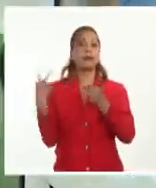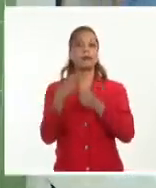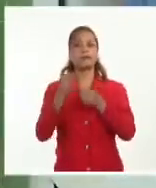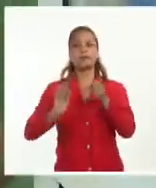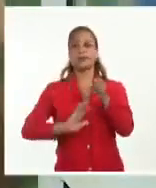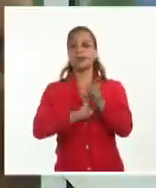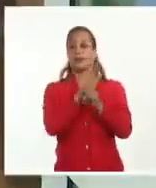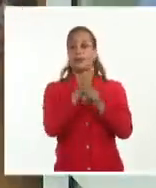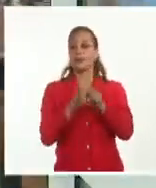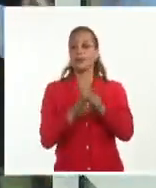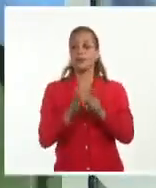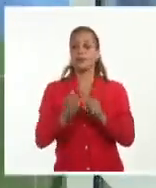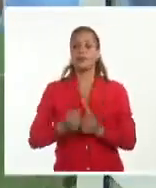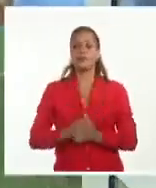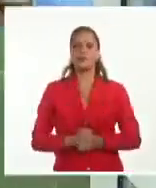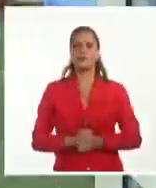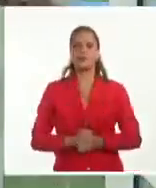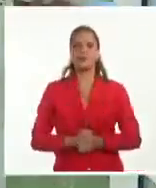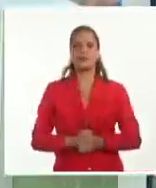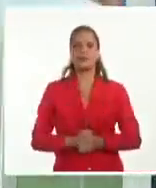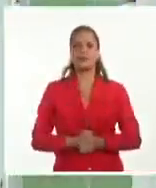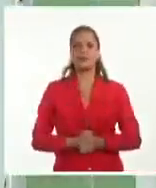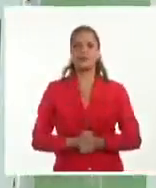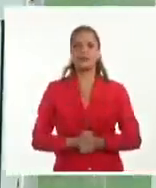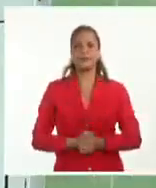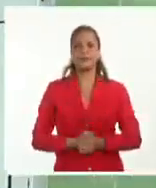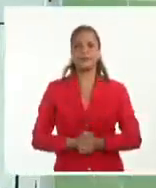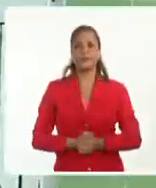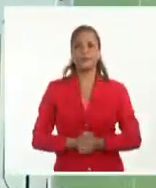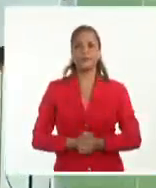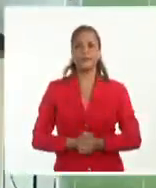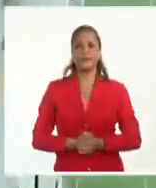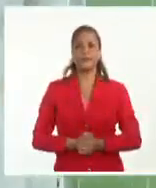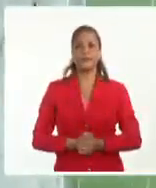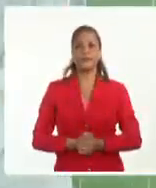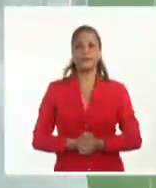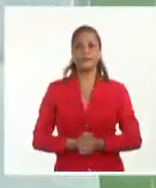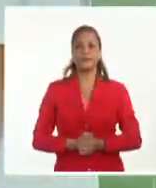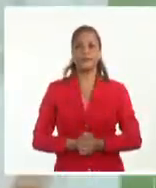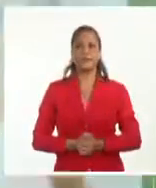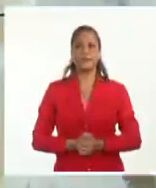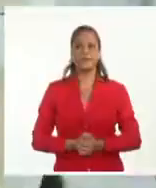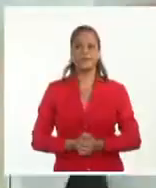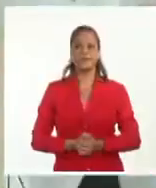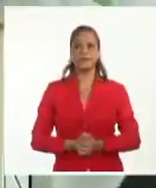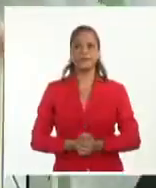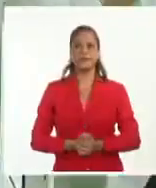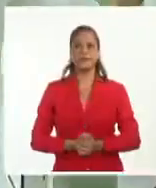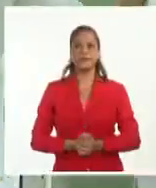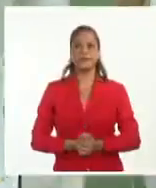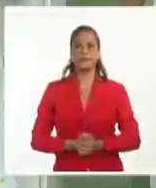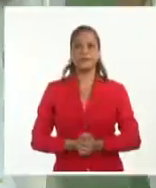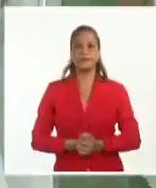la pandemia. Gisela García Rivero, Sistema Informativo de la Televisión Cubana.